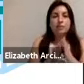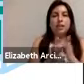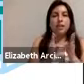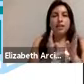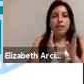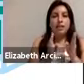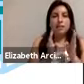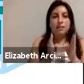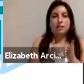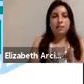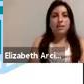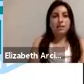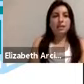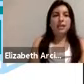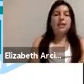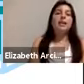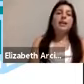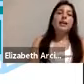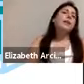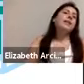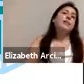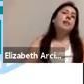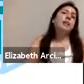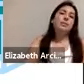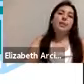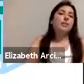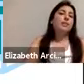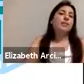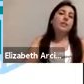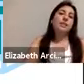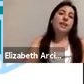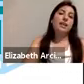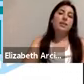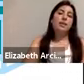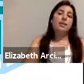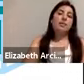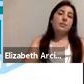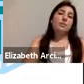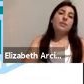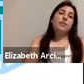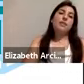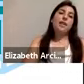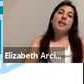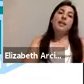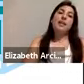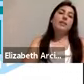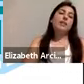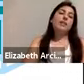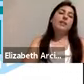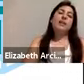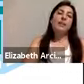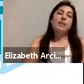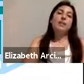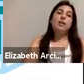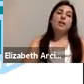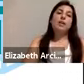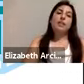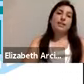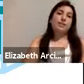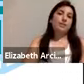a funcionar en posición primaria de mirada. Aquí es un ejemplo del ojito izquierdo con su prisma horizontal y el ojito